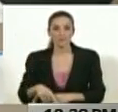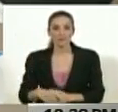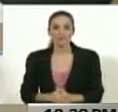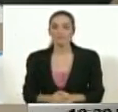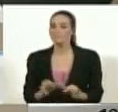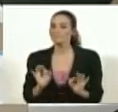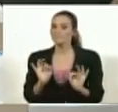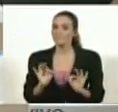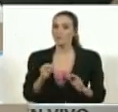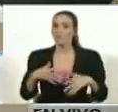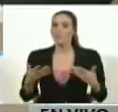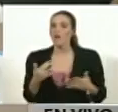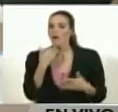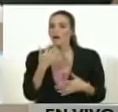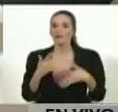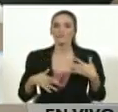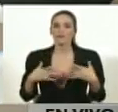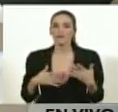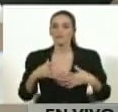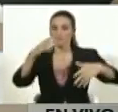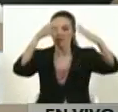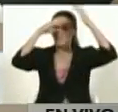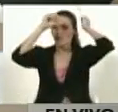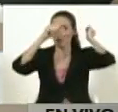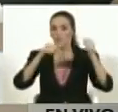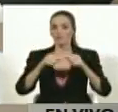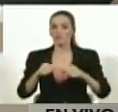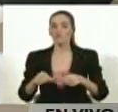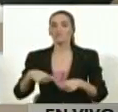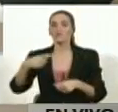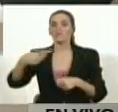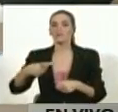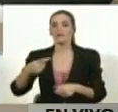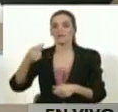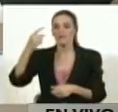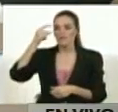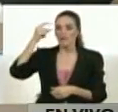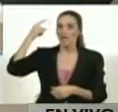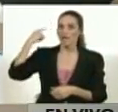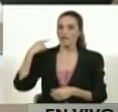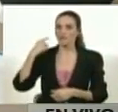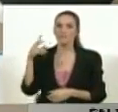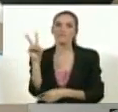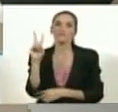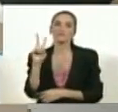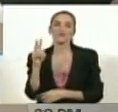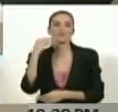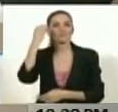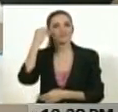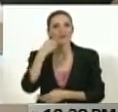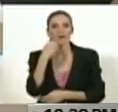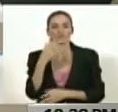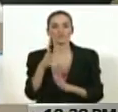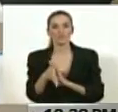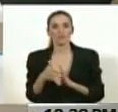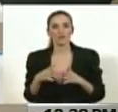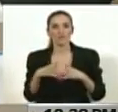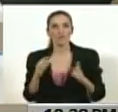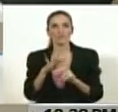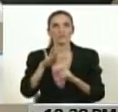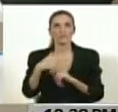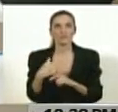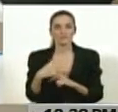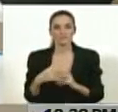especificara Cuáles son las acciones diplomáticas que siguen después de la sesión de ayer y si Venezuela ha pensado en medio de tod est esta